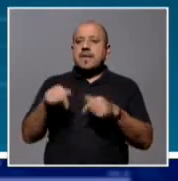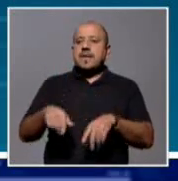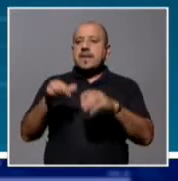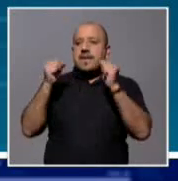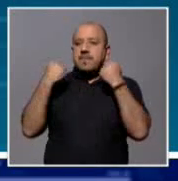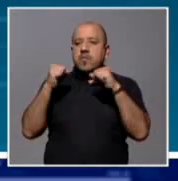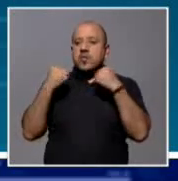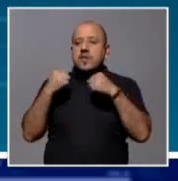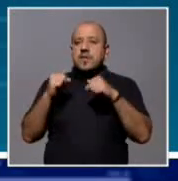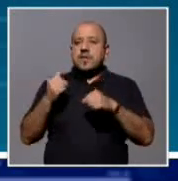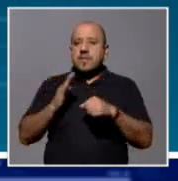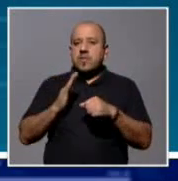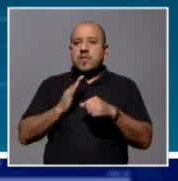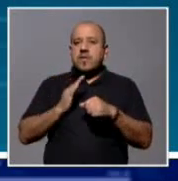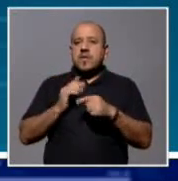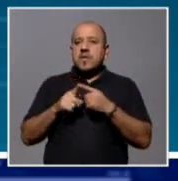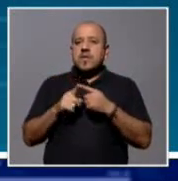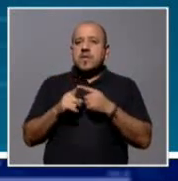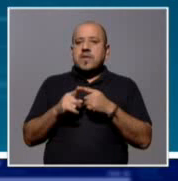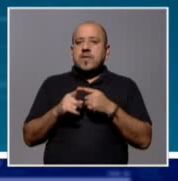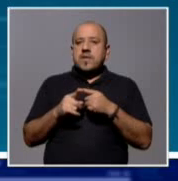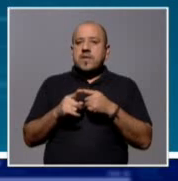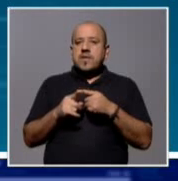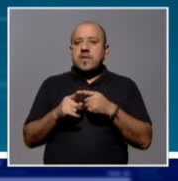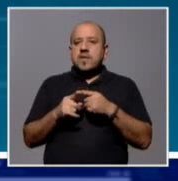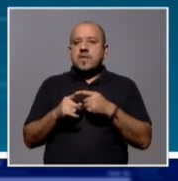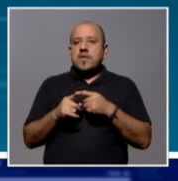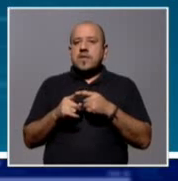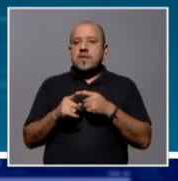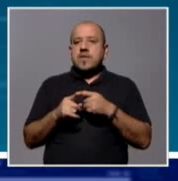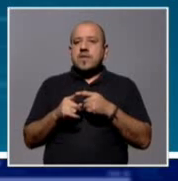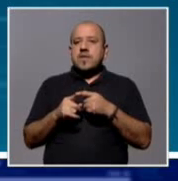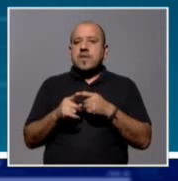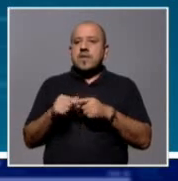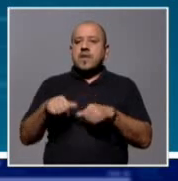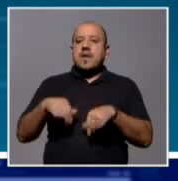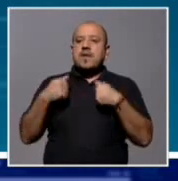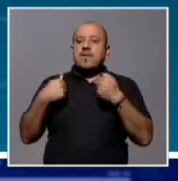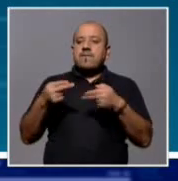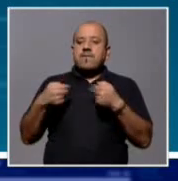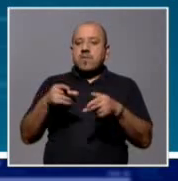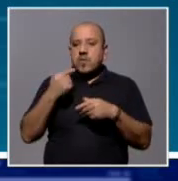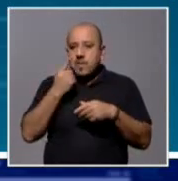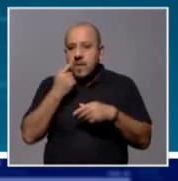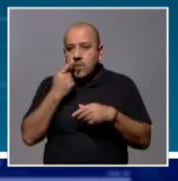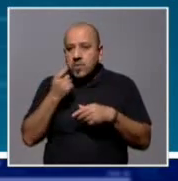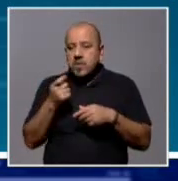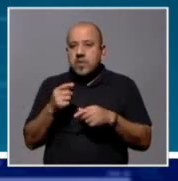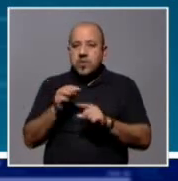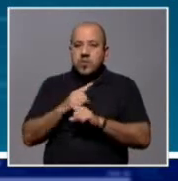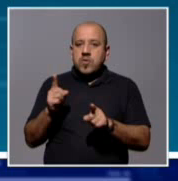femenino, el fútbol, aquí ha obtenido, y el fútbol masculino no